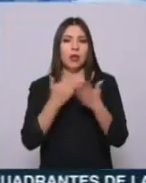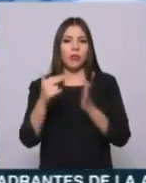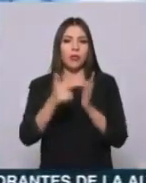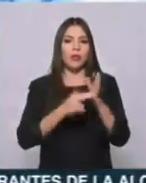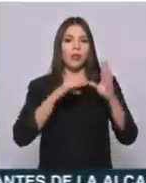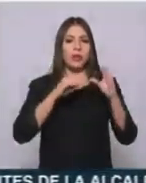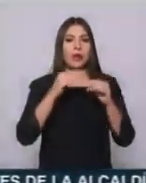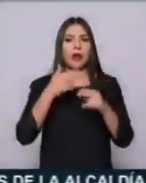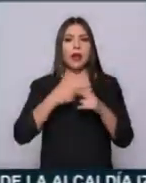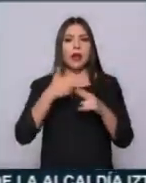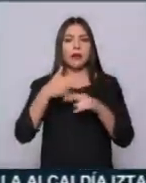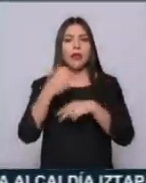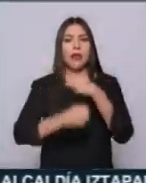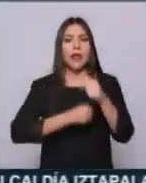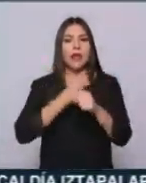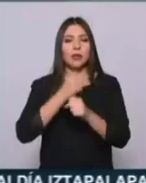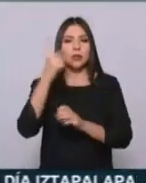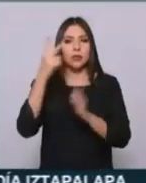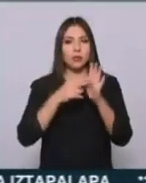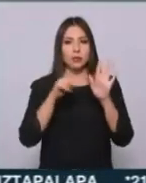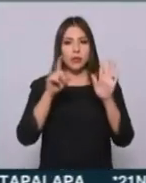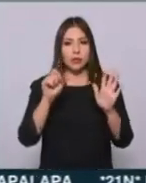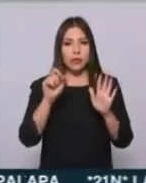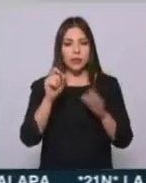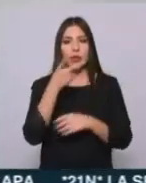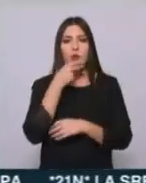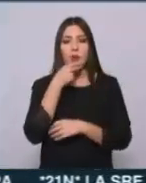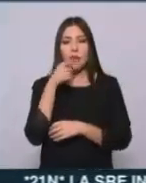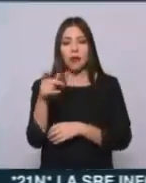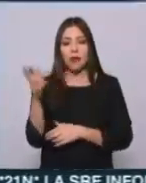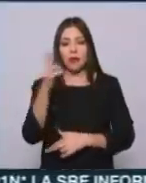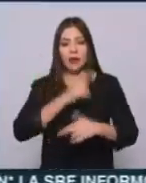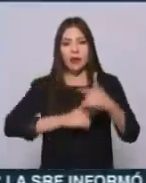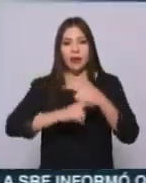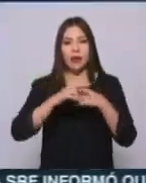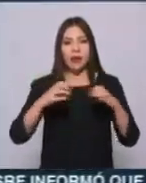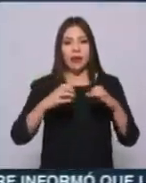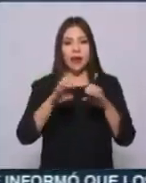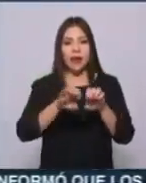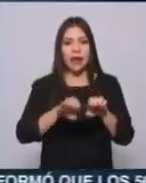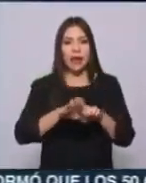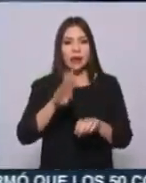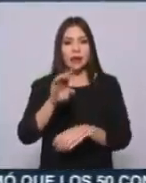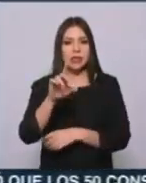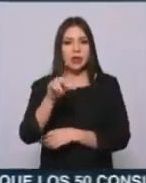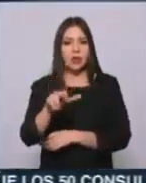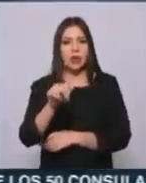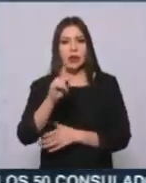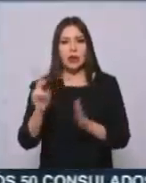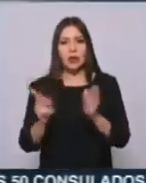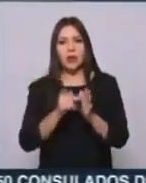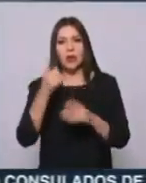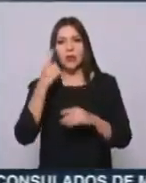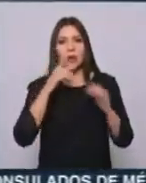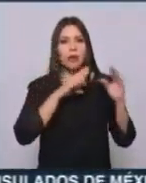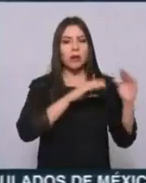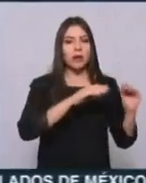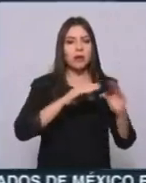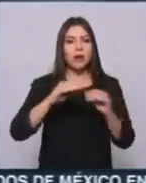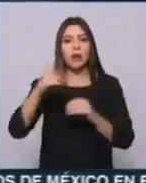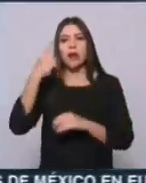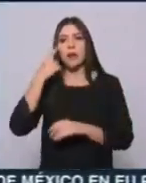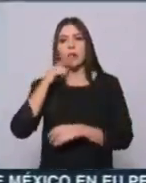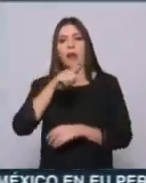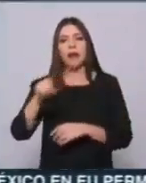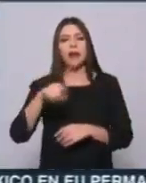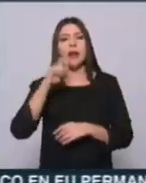el año 2020. Valdés regresa al Barcelona tras estrenarse en los banquillos entrenando la pasada temporada al cuadro juvenil del Moratalaz, club